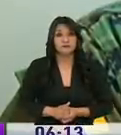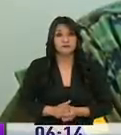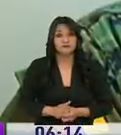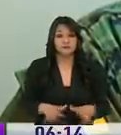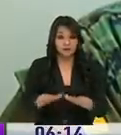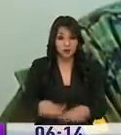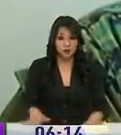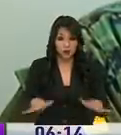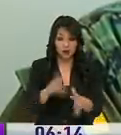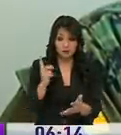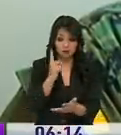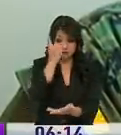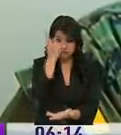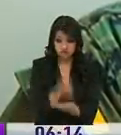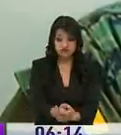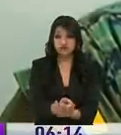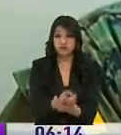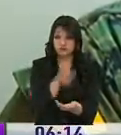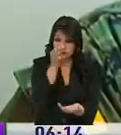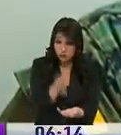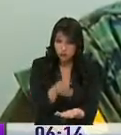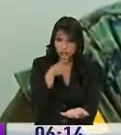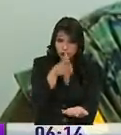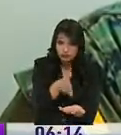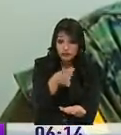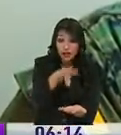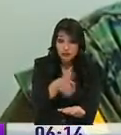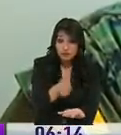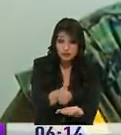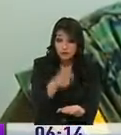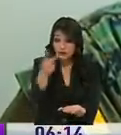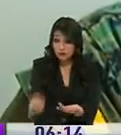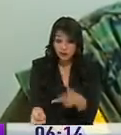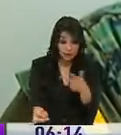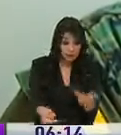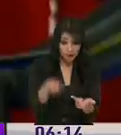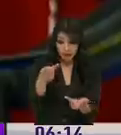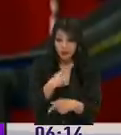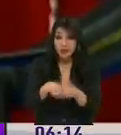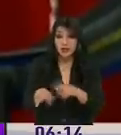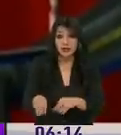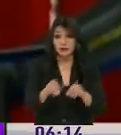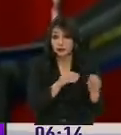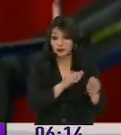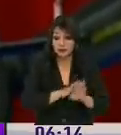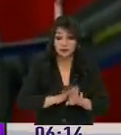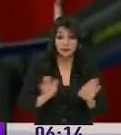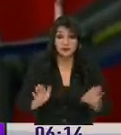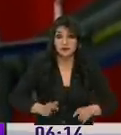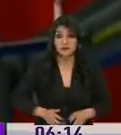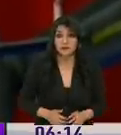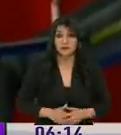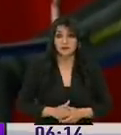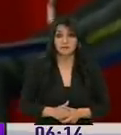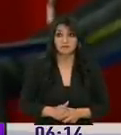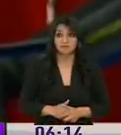sitio del helicóptero, nosotros llegamos a donde estaban los heridos. Informó Jorge